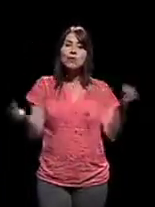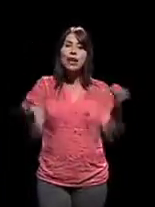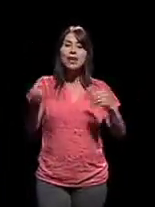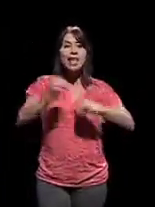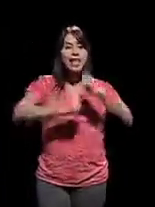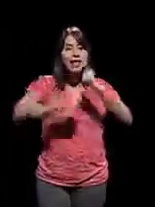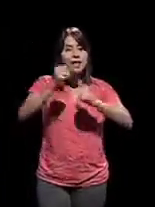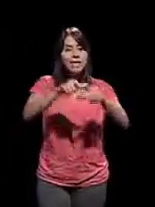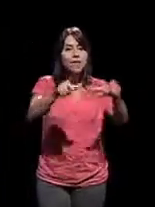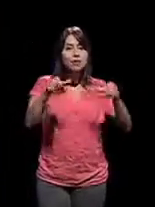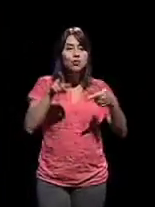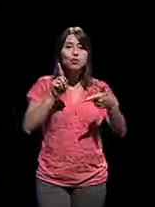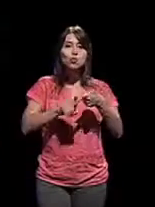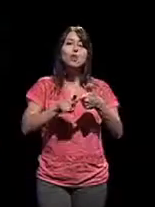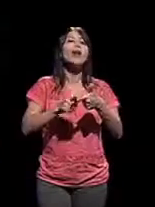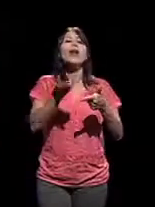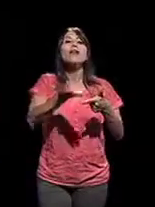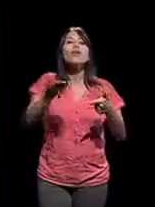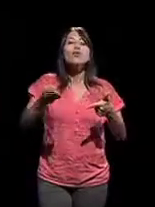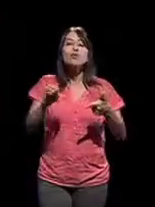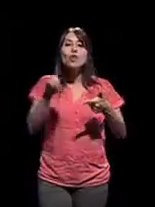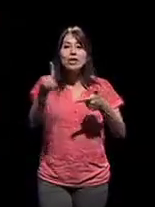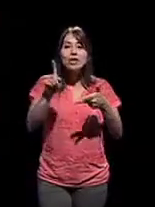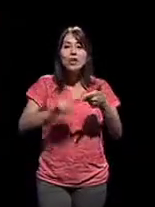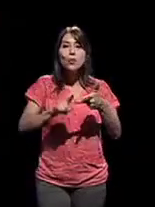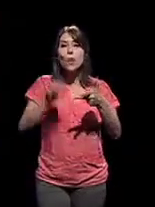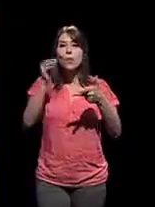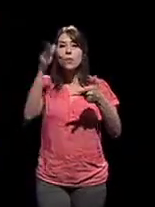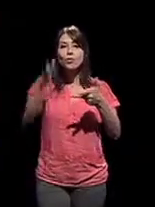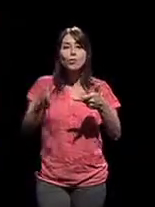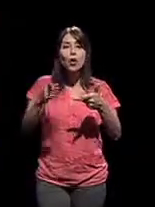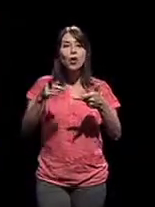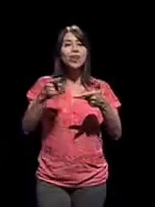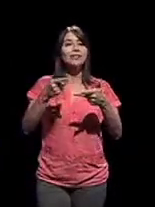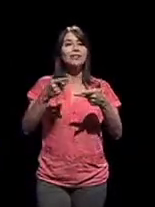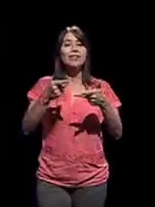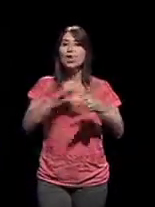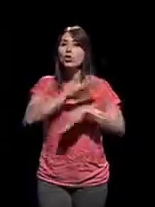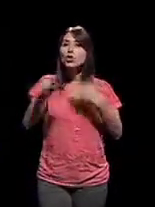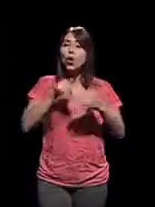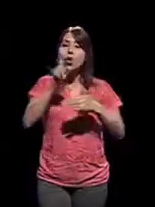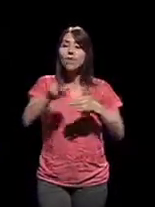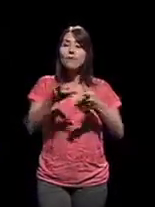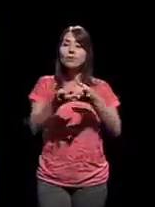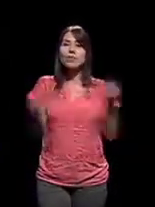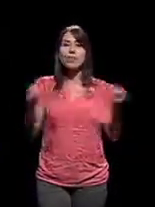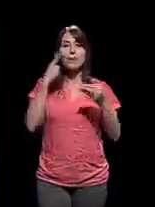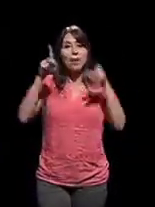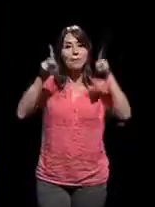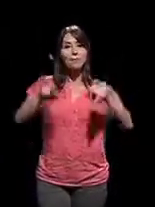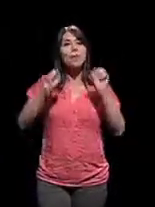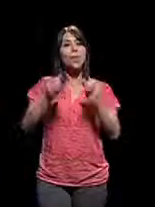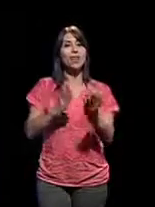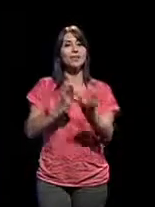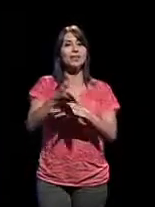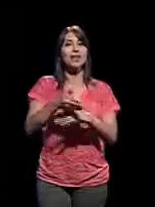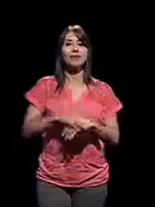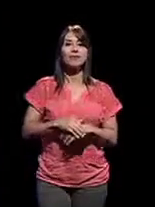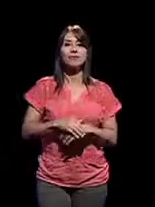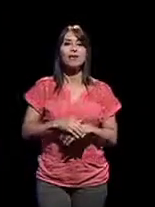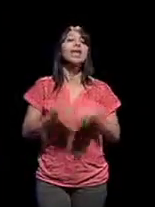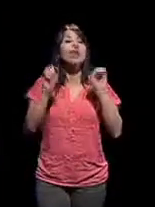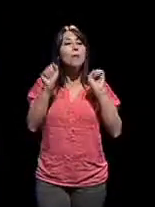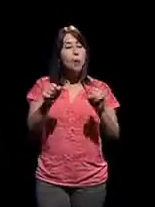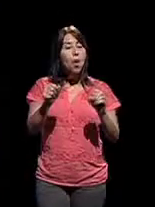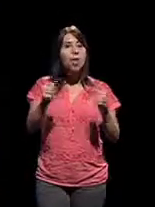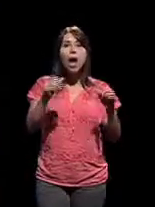Estado debe resolver la infraestructura, el recurso educativo, los profesores y demás cosas para que puedan las personas accesar